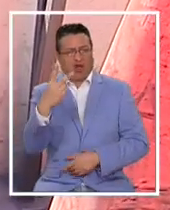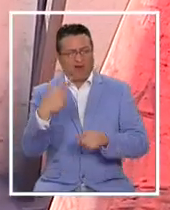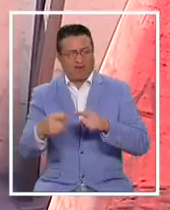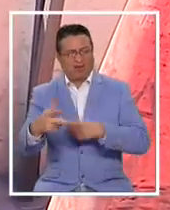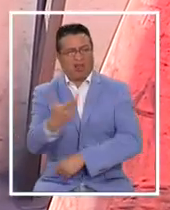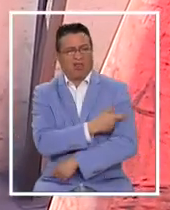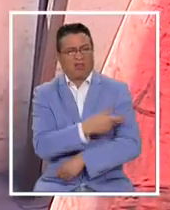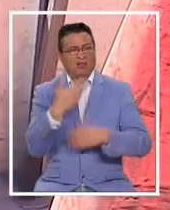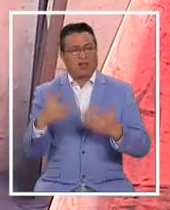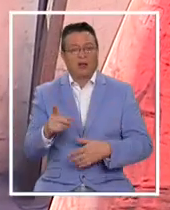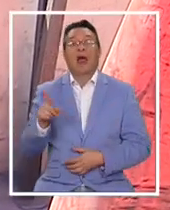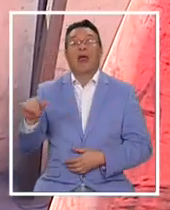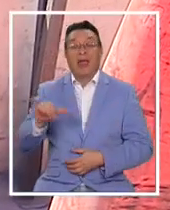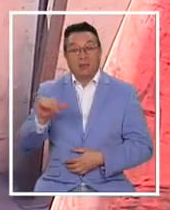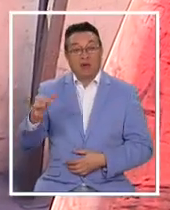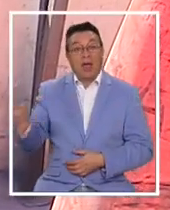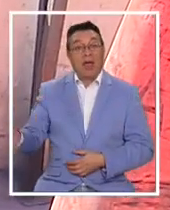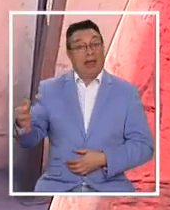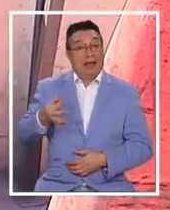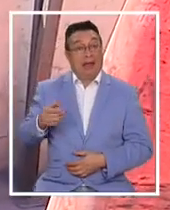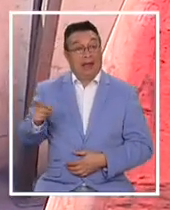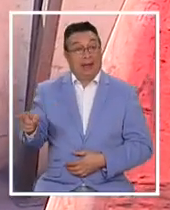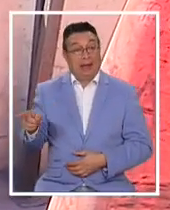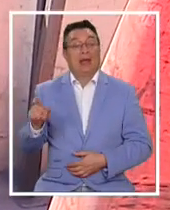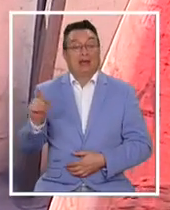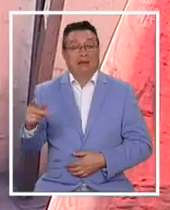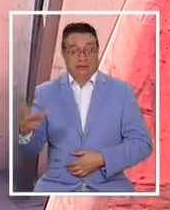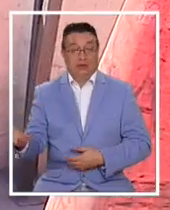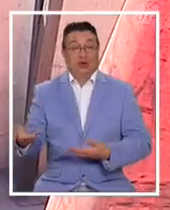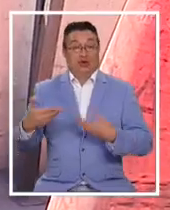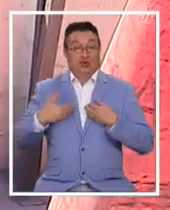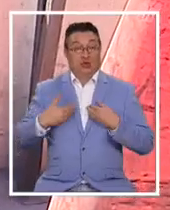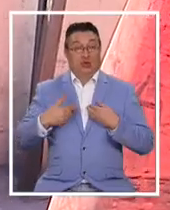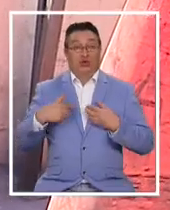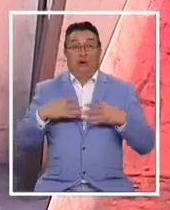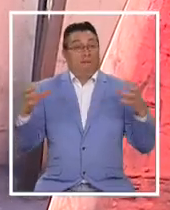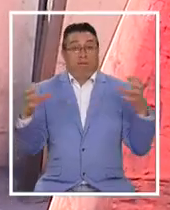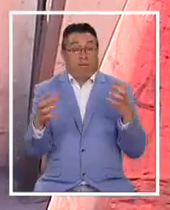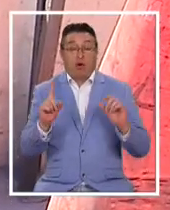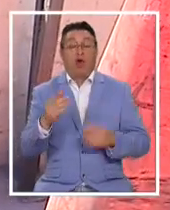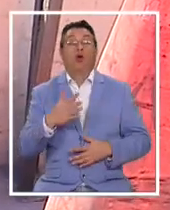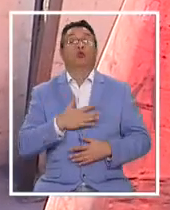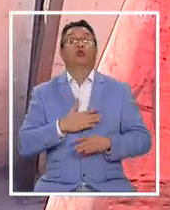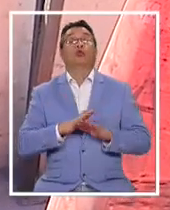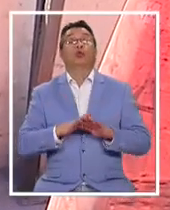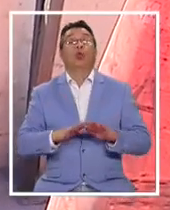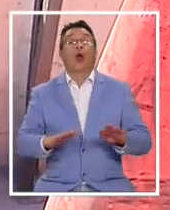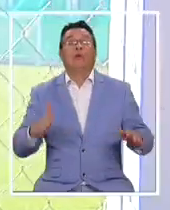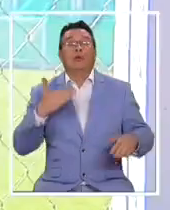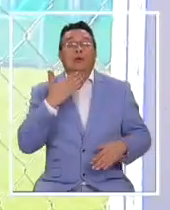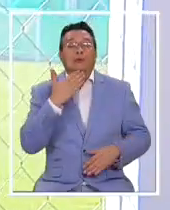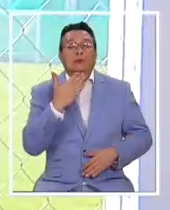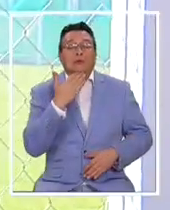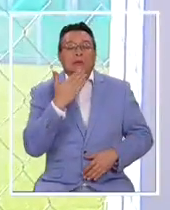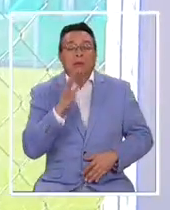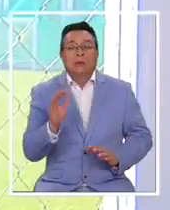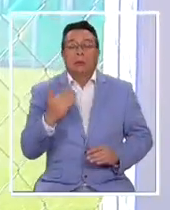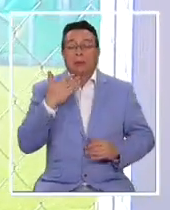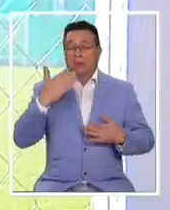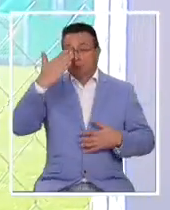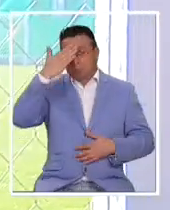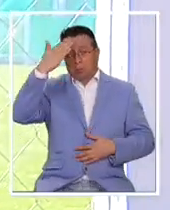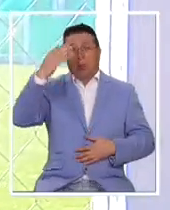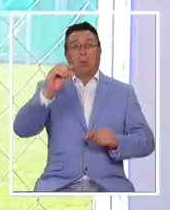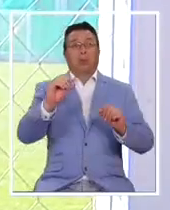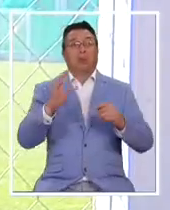vacunas? Pero después ya me comentaba que era la que le dio, no le dio fuerte, le dio súper leve. La verdad es que no